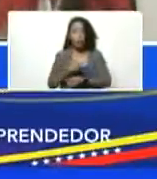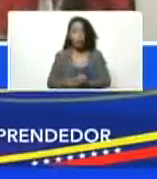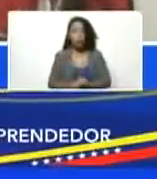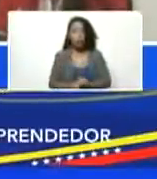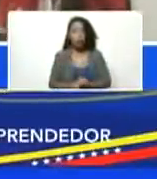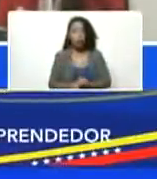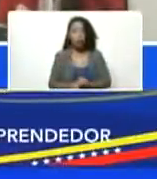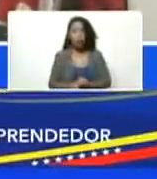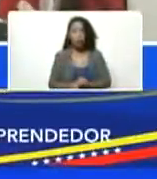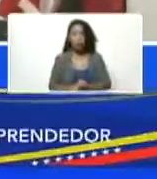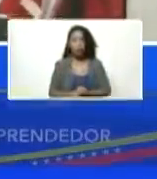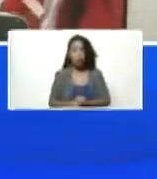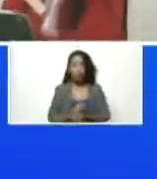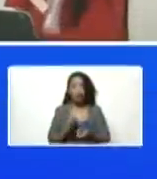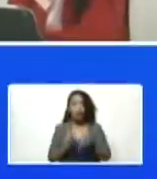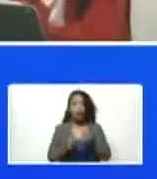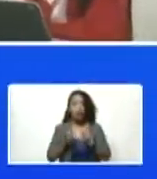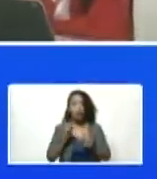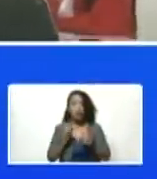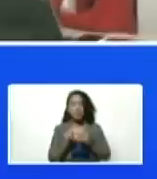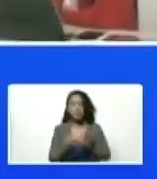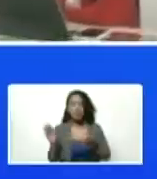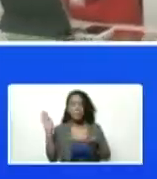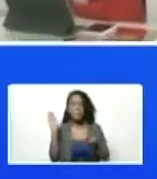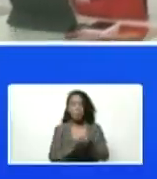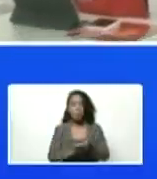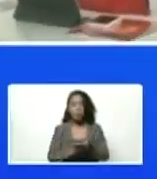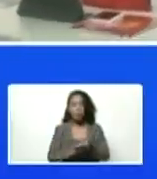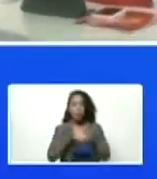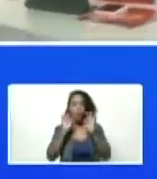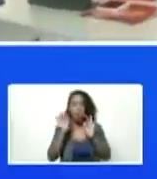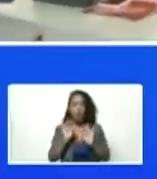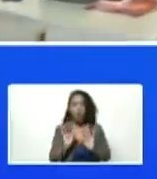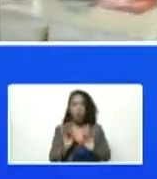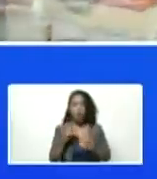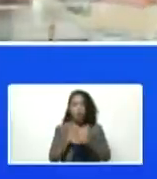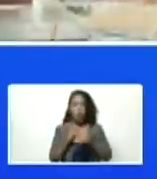¿Eh? Es que a veces si se imponen los criterios rígidos,